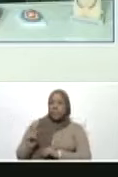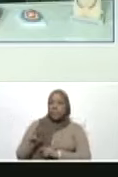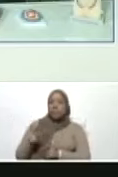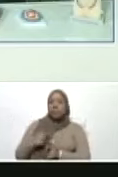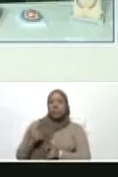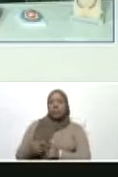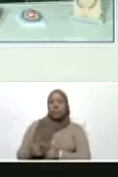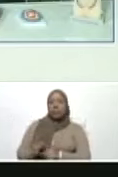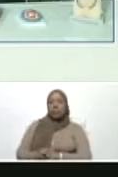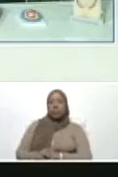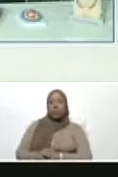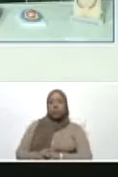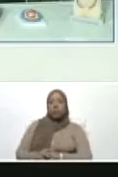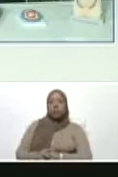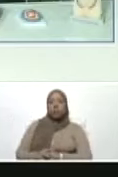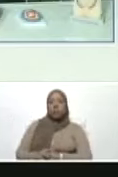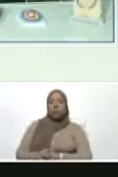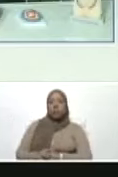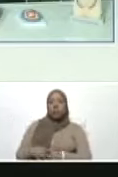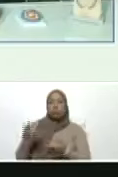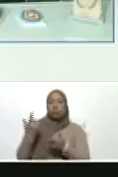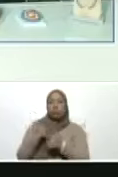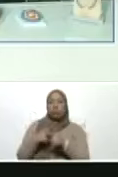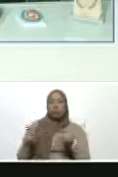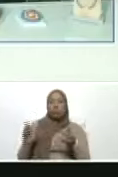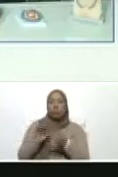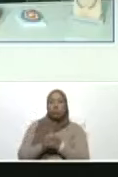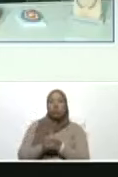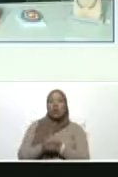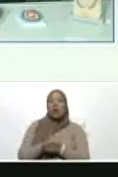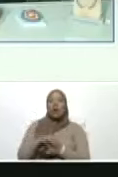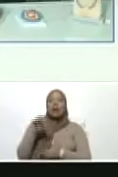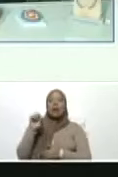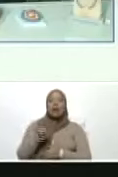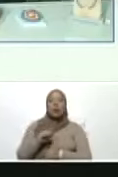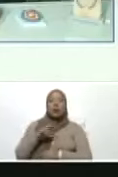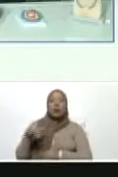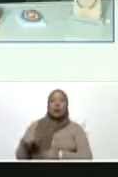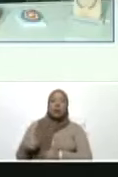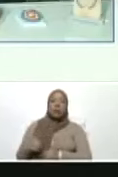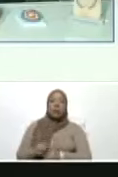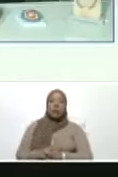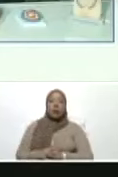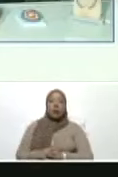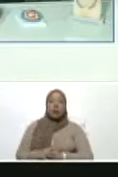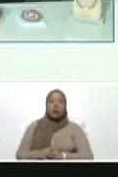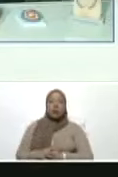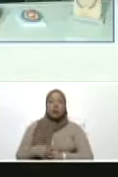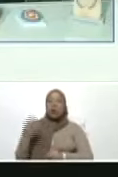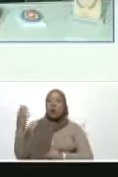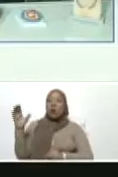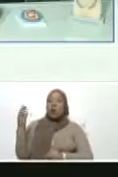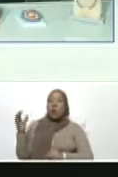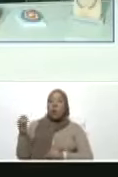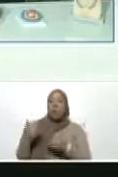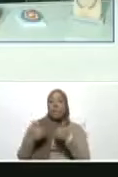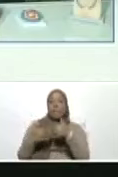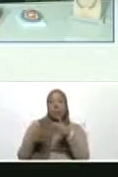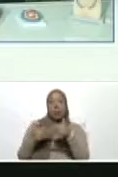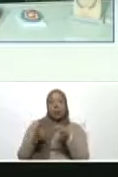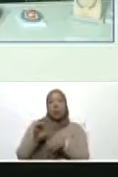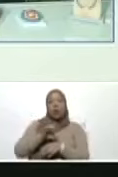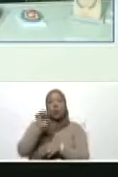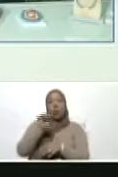entonces, fuimos a liberar Sudamérica entera. Lo que hoy es Colombia, Panamá,